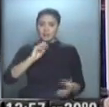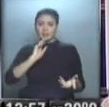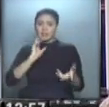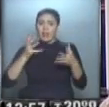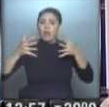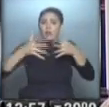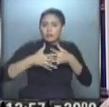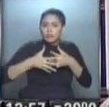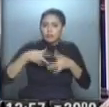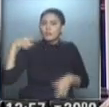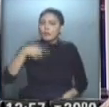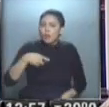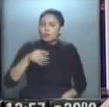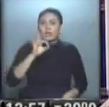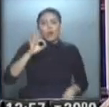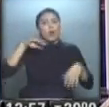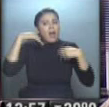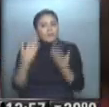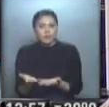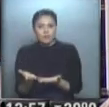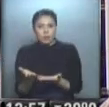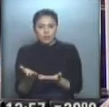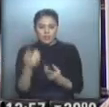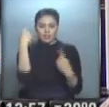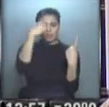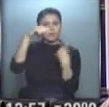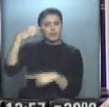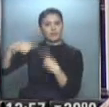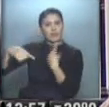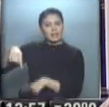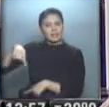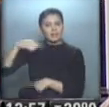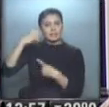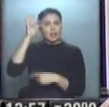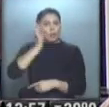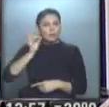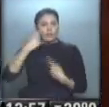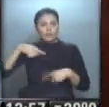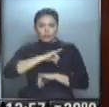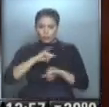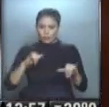económica afecta o contribuye a la diversidad de contenidos.